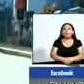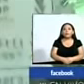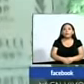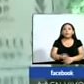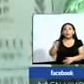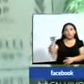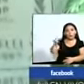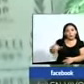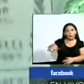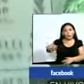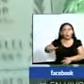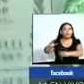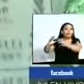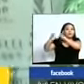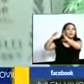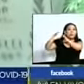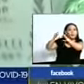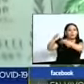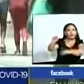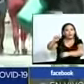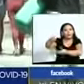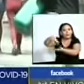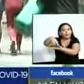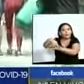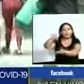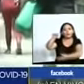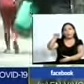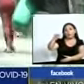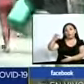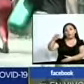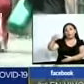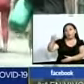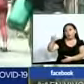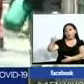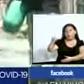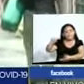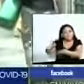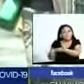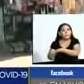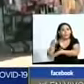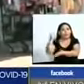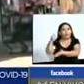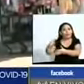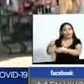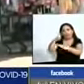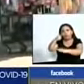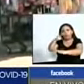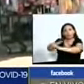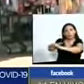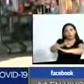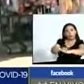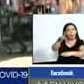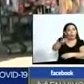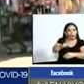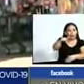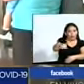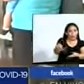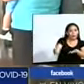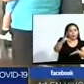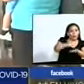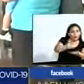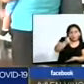San Julián, en Sonsonate, fue uno de los primeros municipios en implementar medidas contra el coronavirus a nivel local. Uno de nuestros equipos